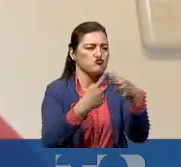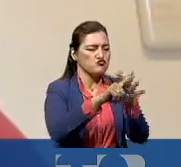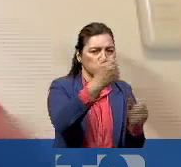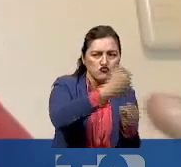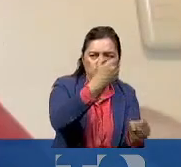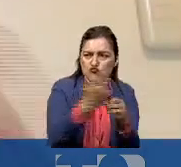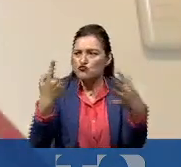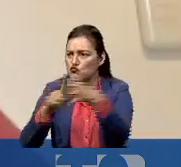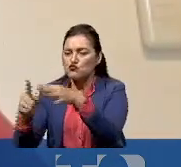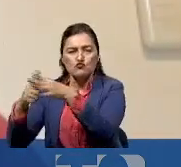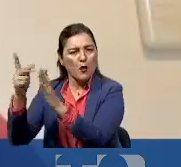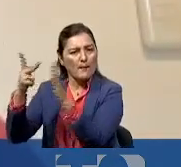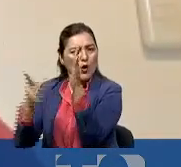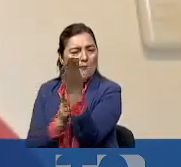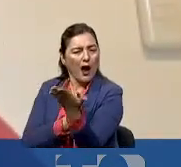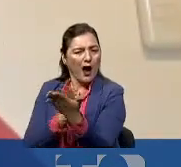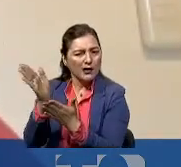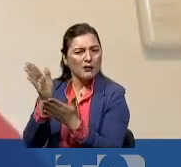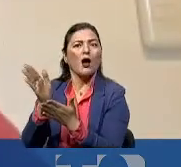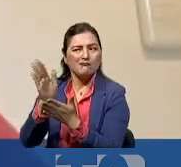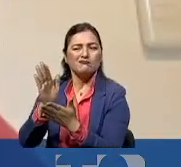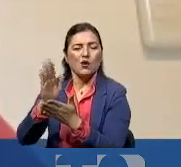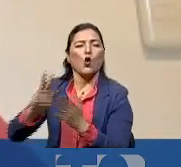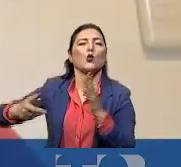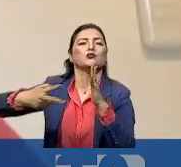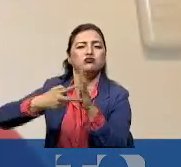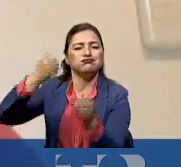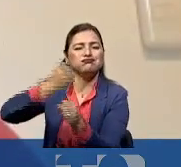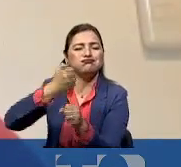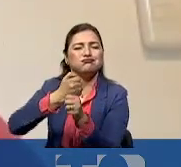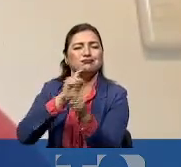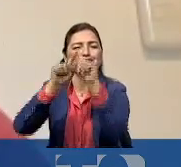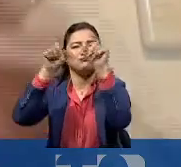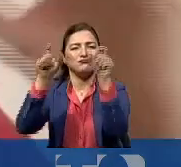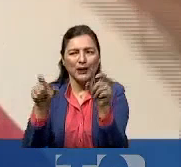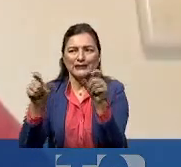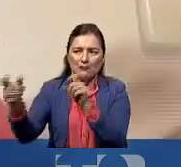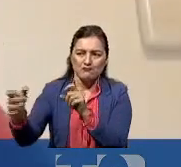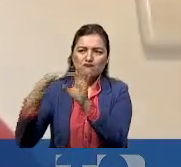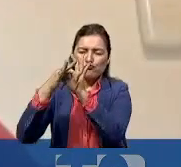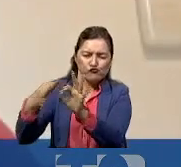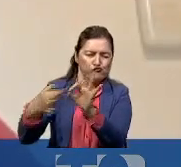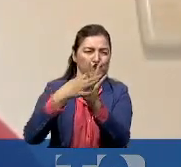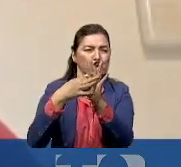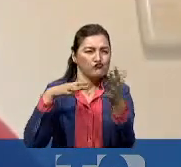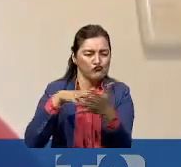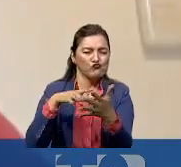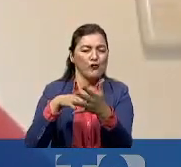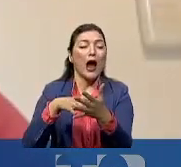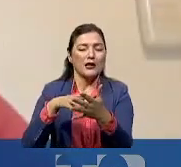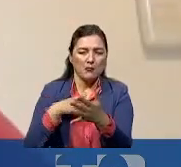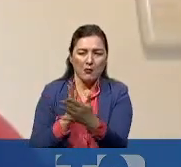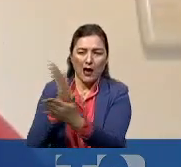nuestros programas nuestras carreras conecten con la empresa local así como la empresa de afuera